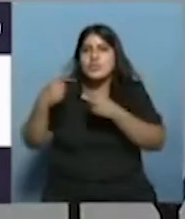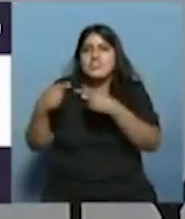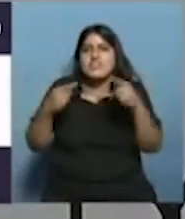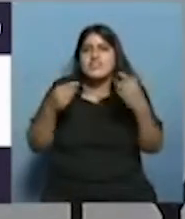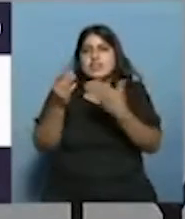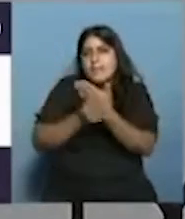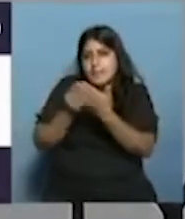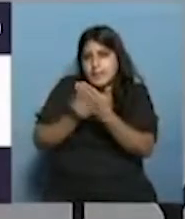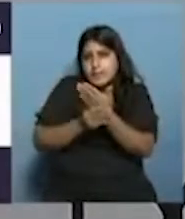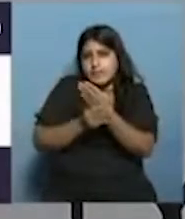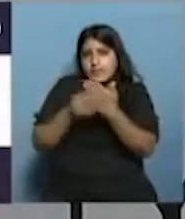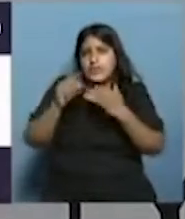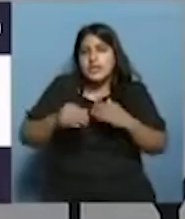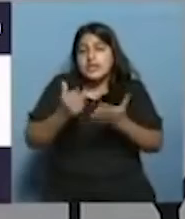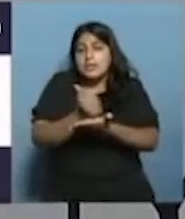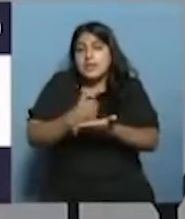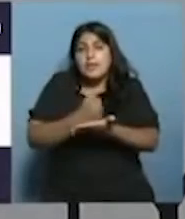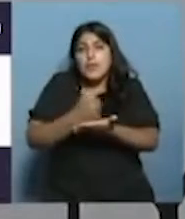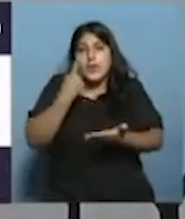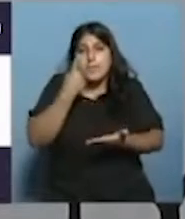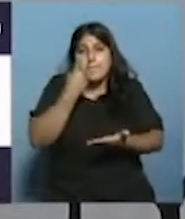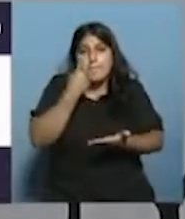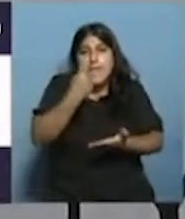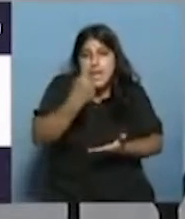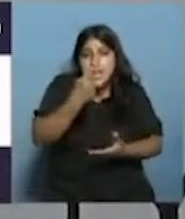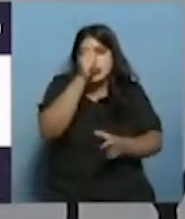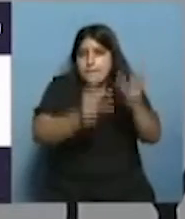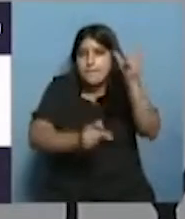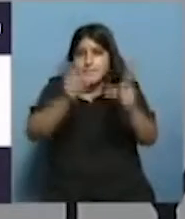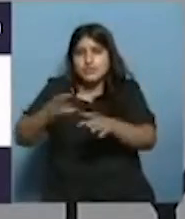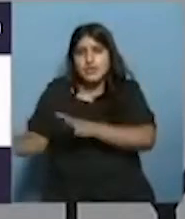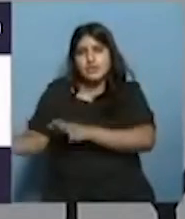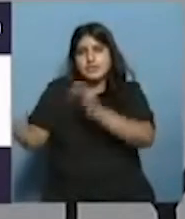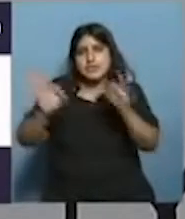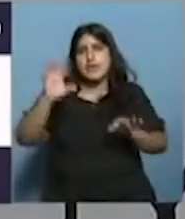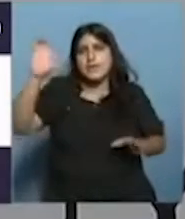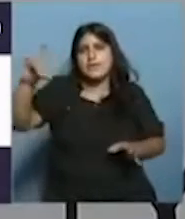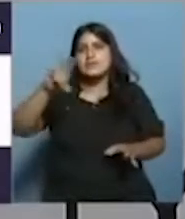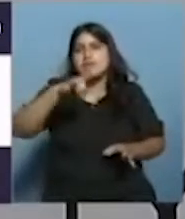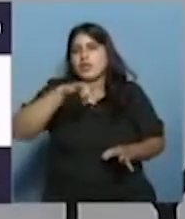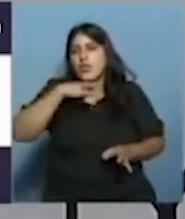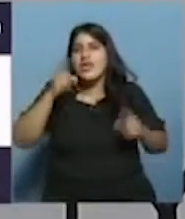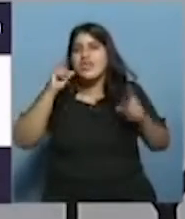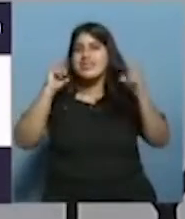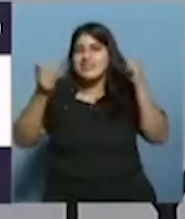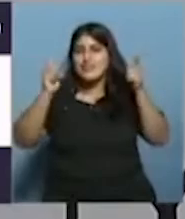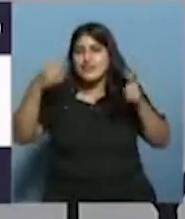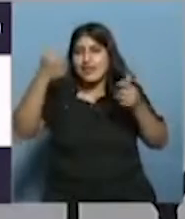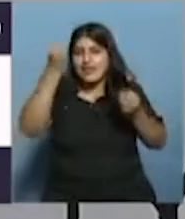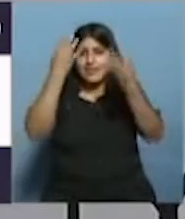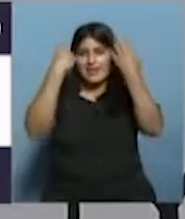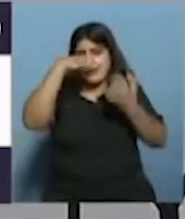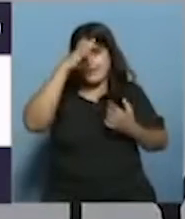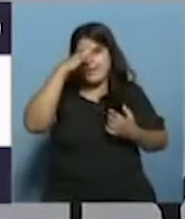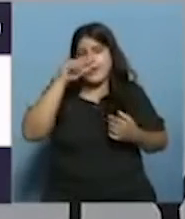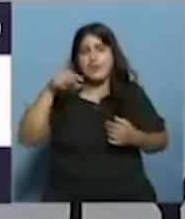realmente esperamos que miles de personas se arrimen a nuestra provincia a disfrutar del carnaval. Vuelvo a reiterar, esto es